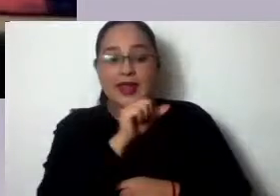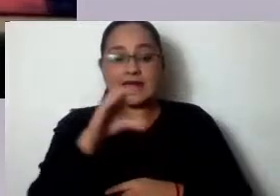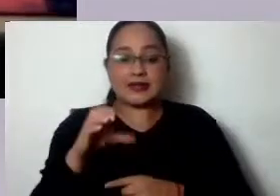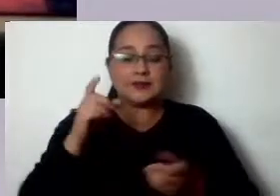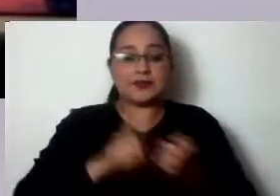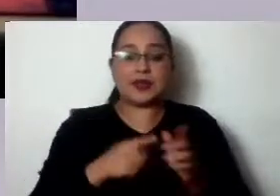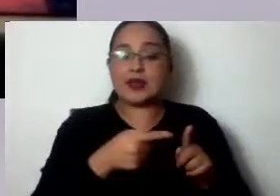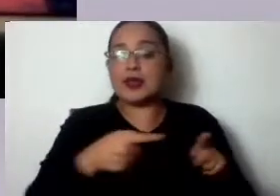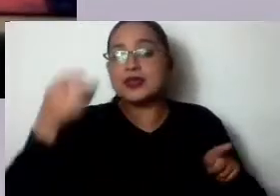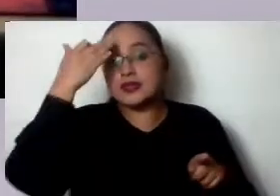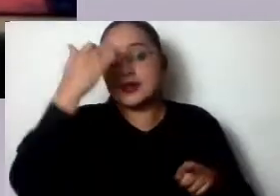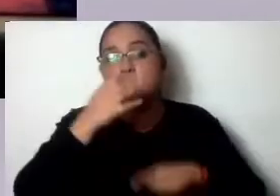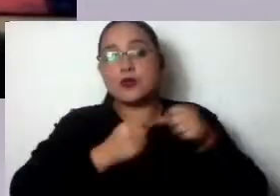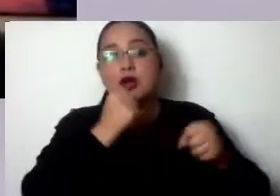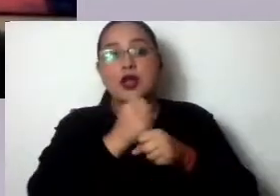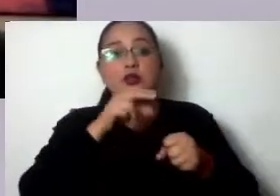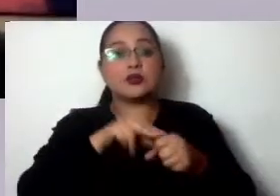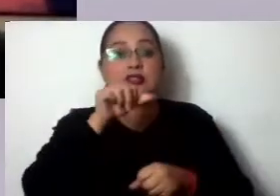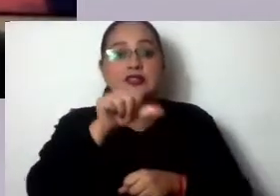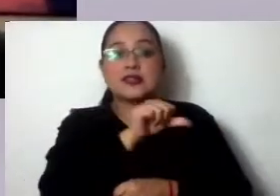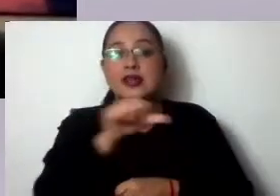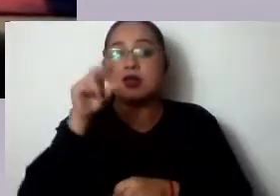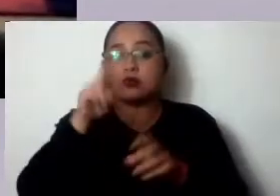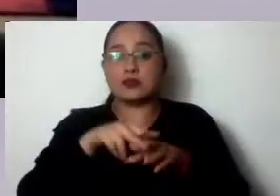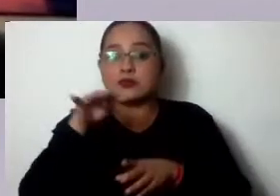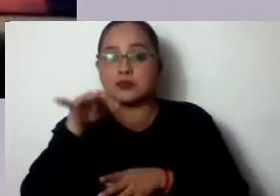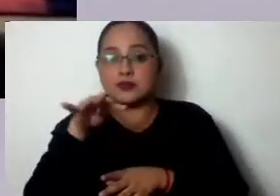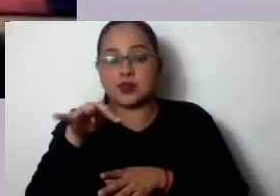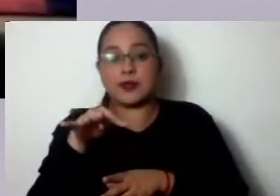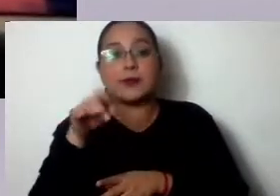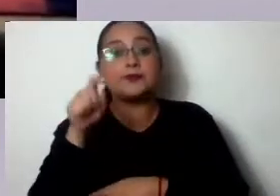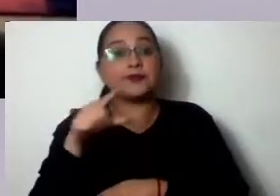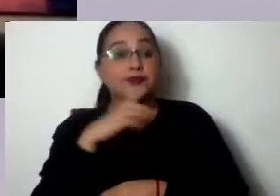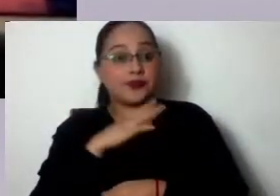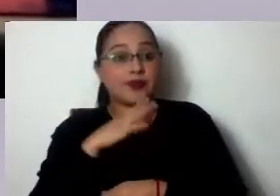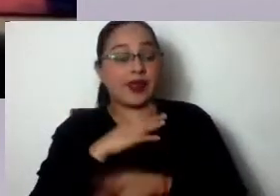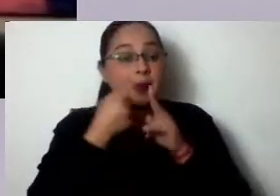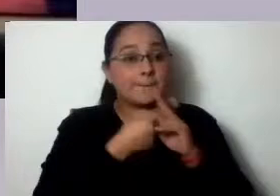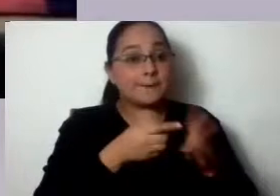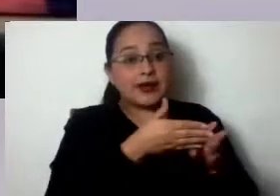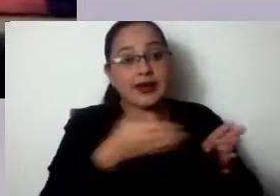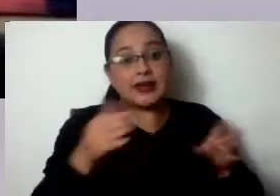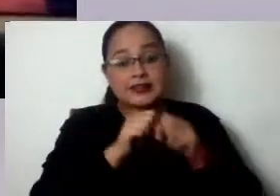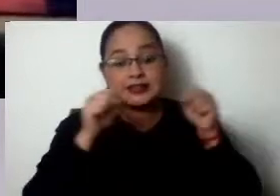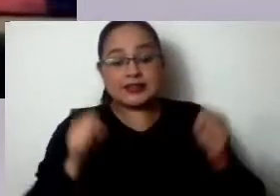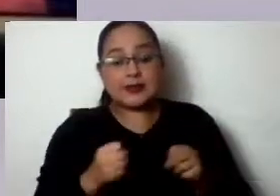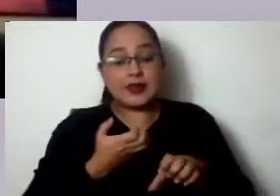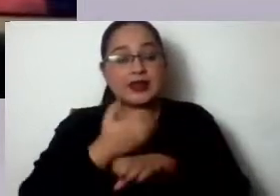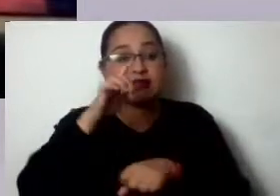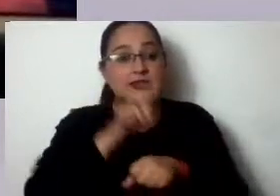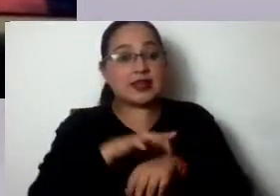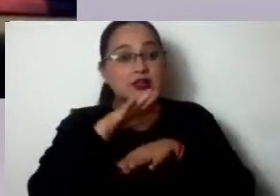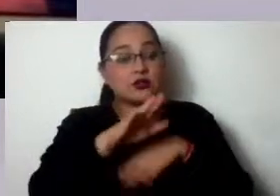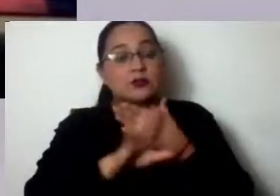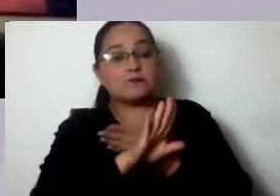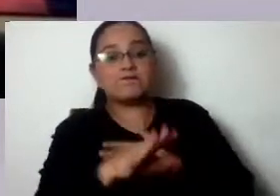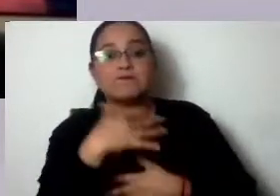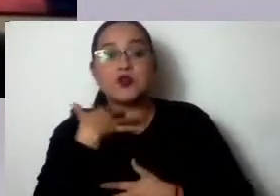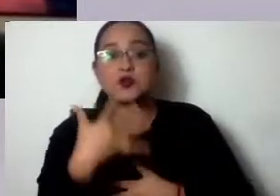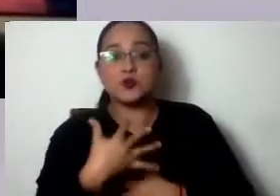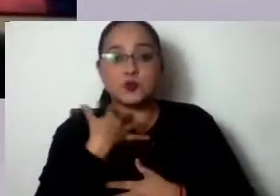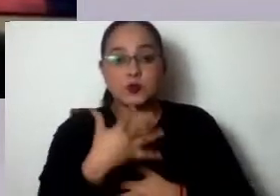periodo de 2016 a 2019 en lo que fue la implementación de los sistemas estatales anticorrupción